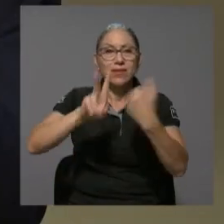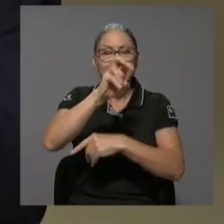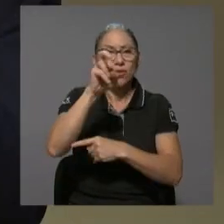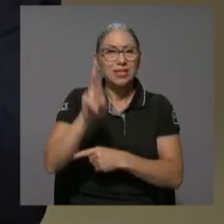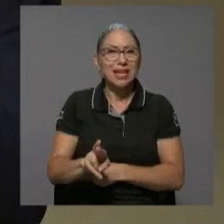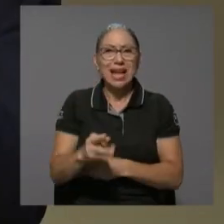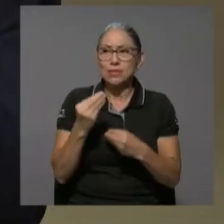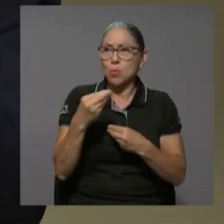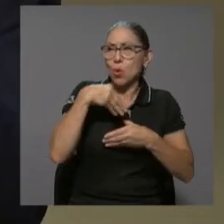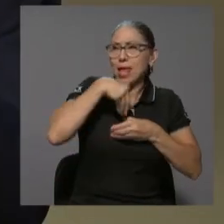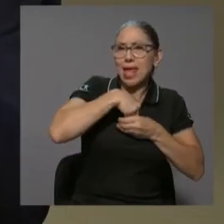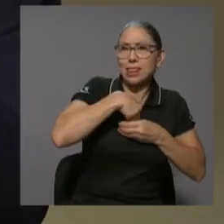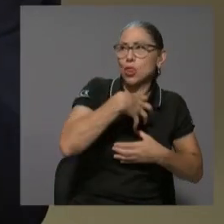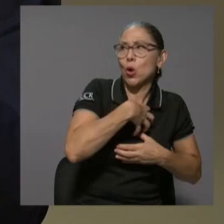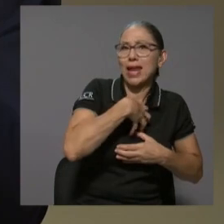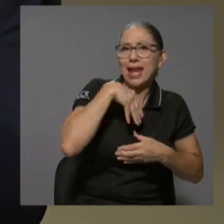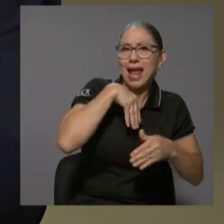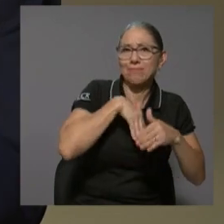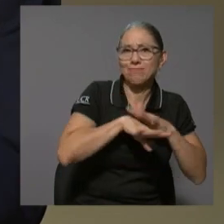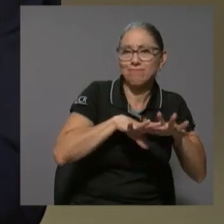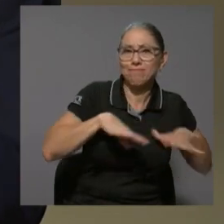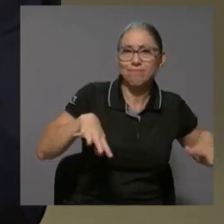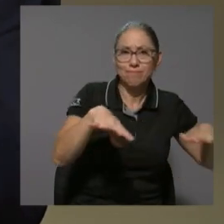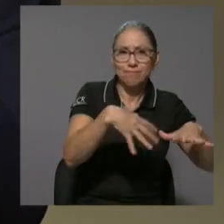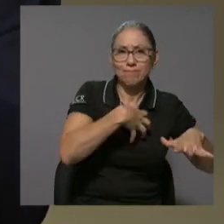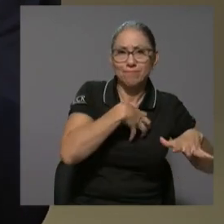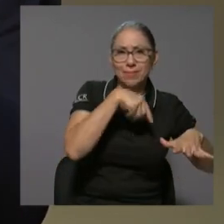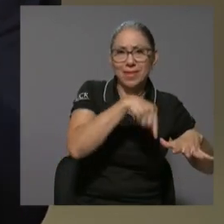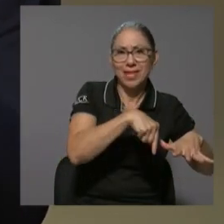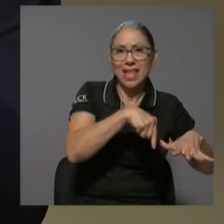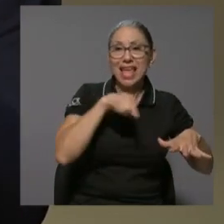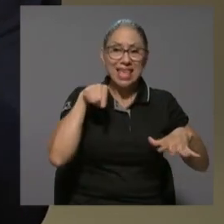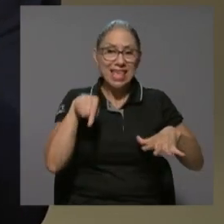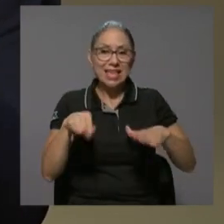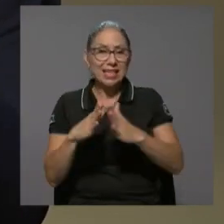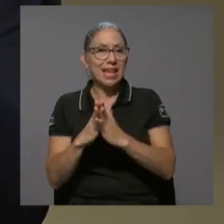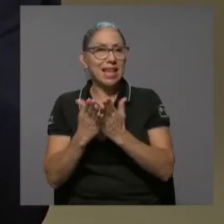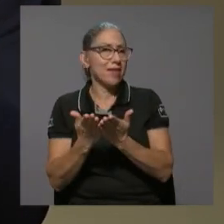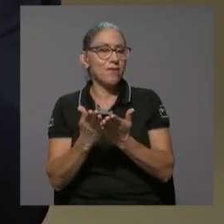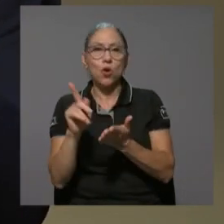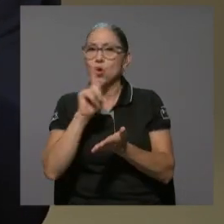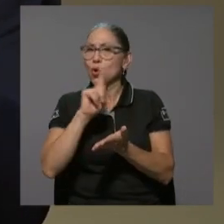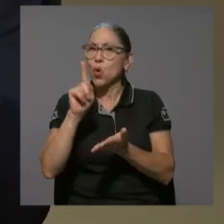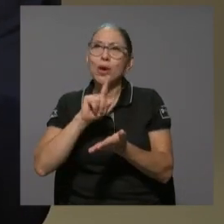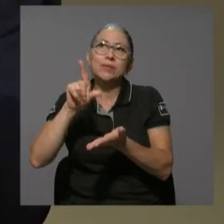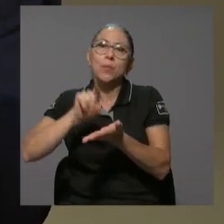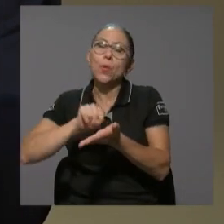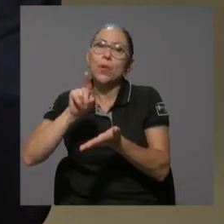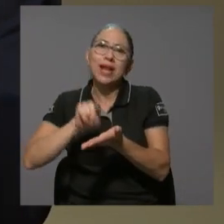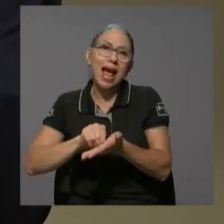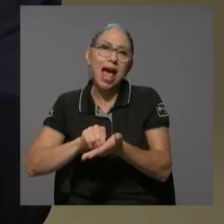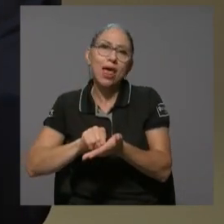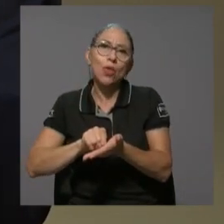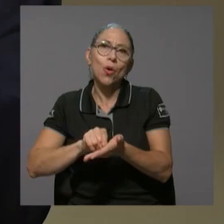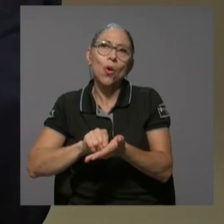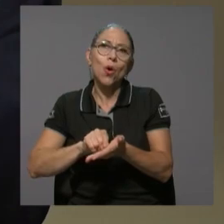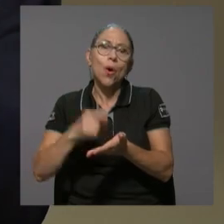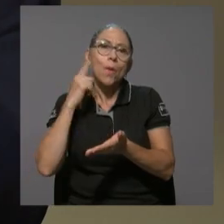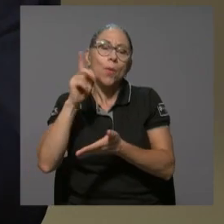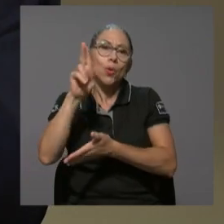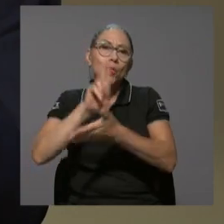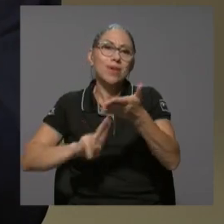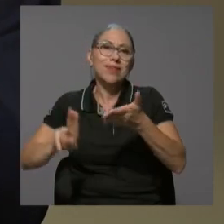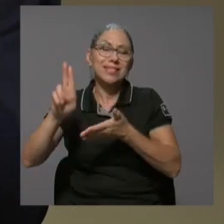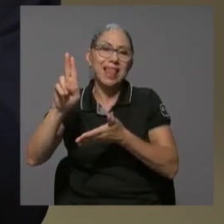endógena, ¿verdad? Y este no es un libro que sea publicado por una editorial universitaria, no es un libro dirigido a la